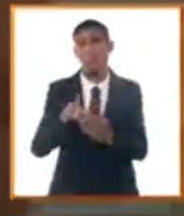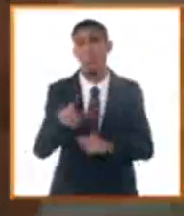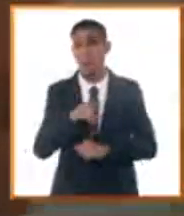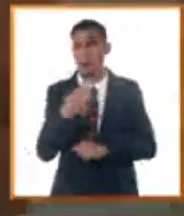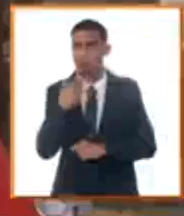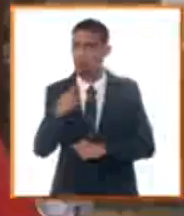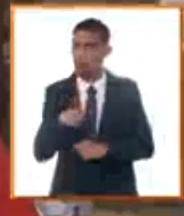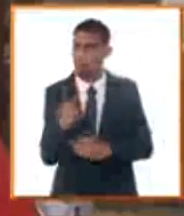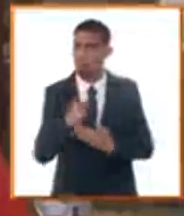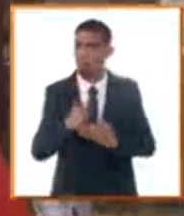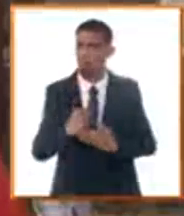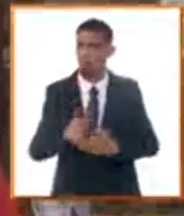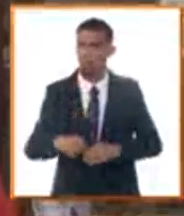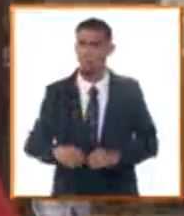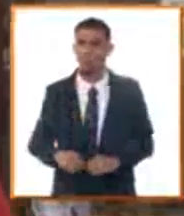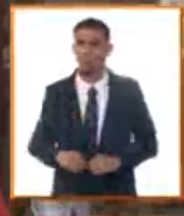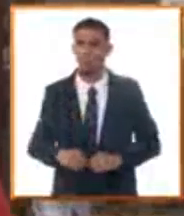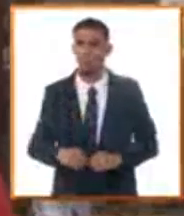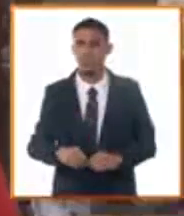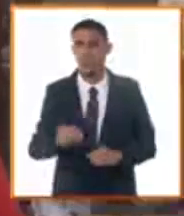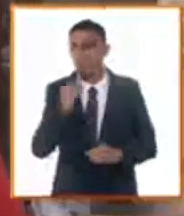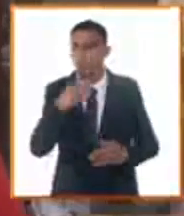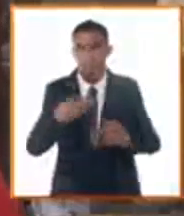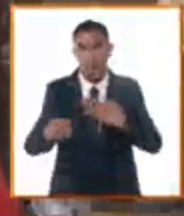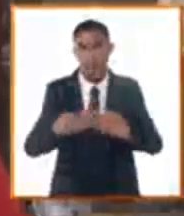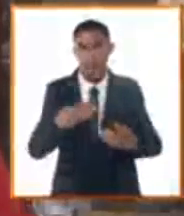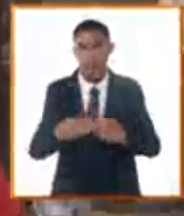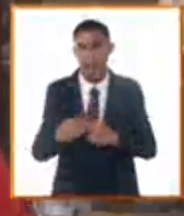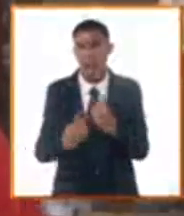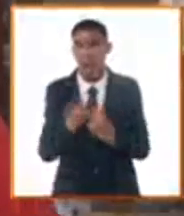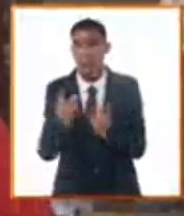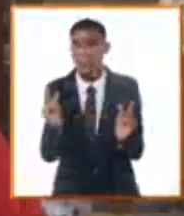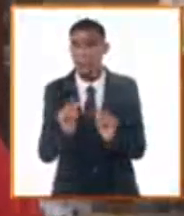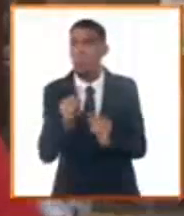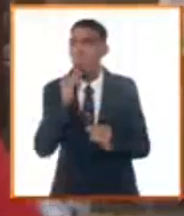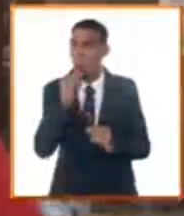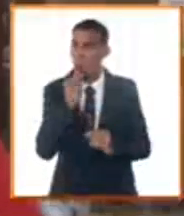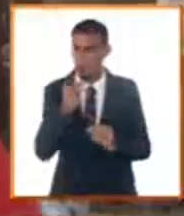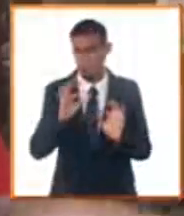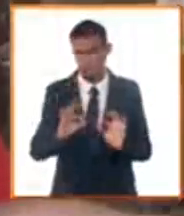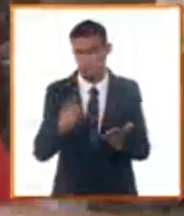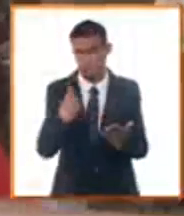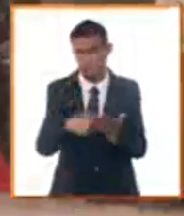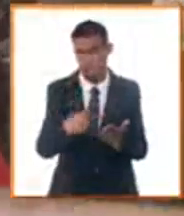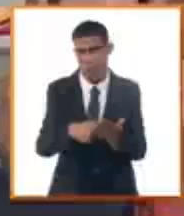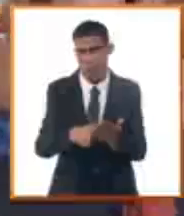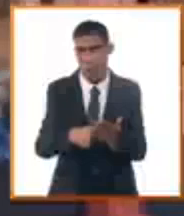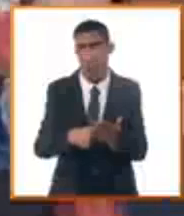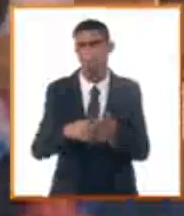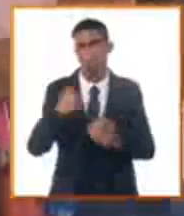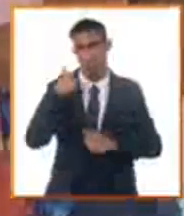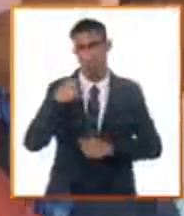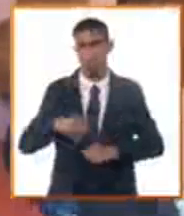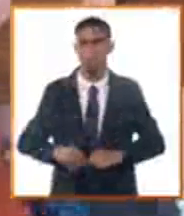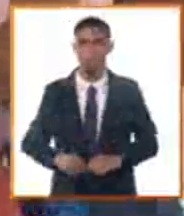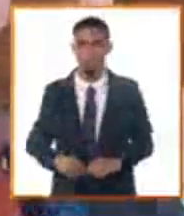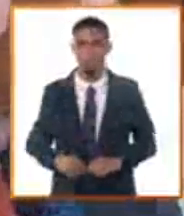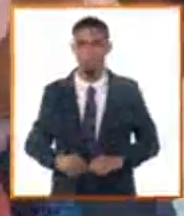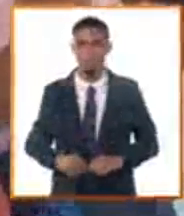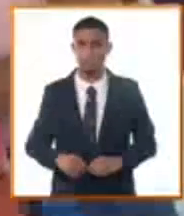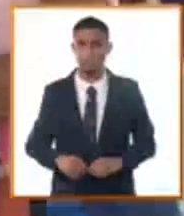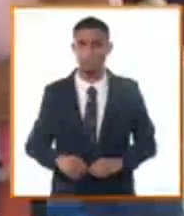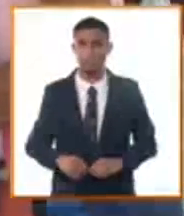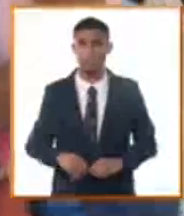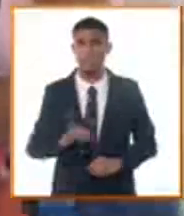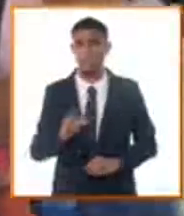Cualquier importe que sea, aunque sea mínimo, se puede pagar por el transfer. no nos oponemos a eso. Avances que como parte